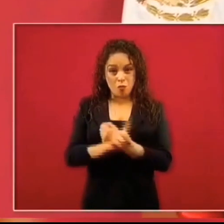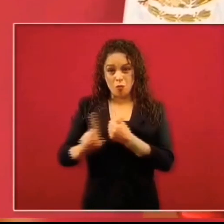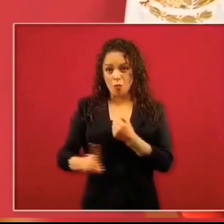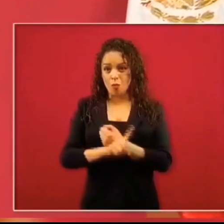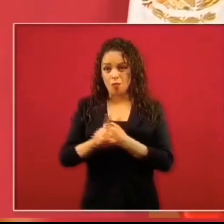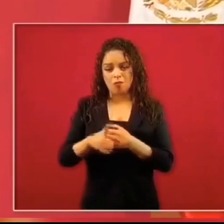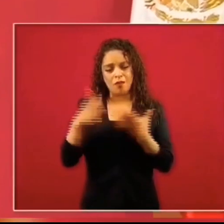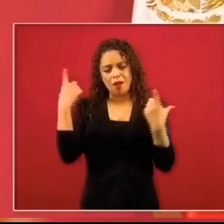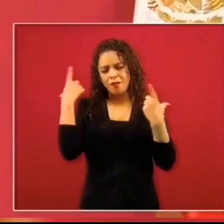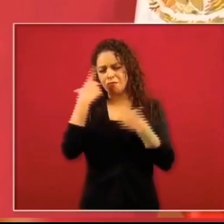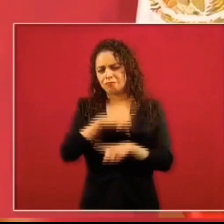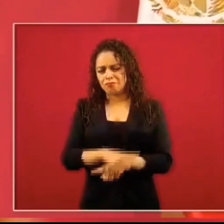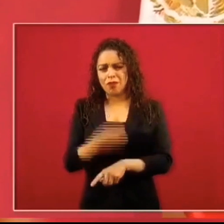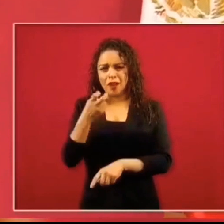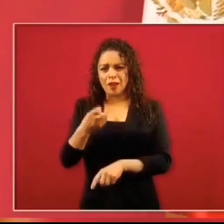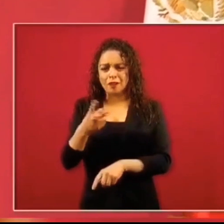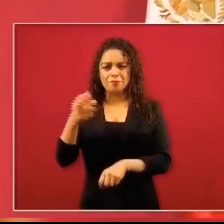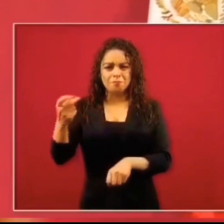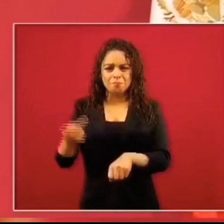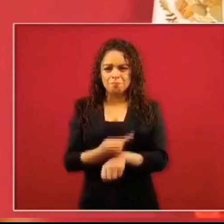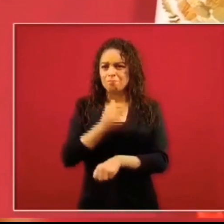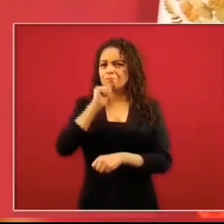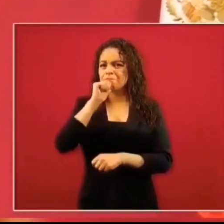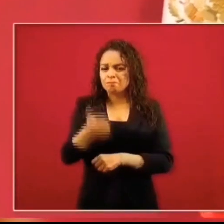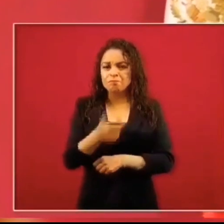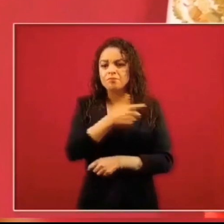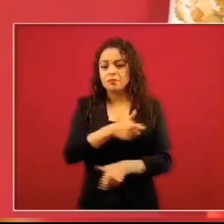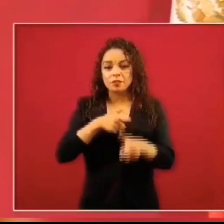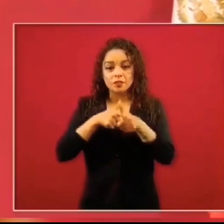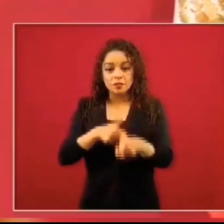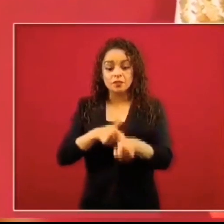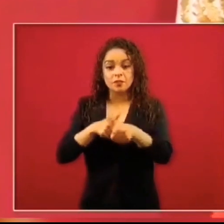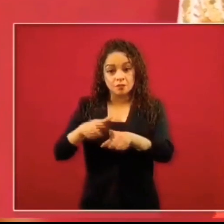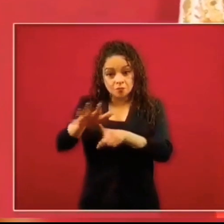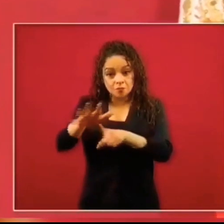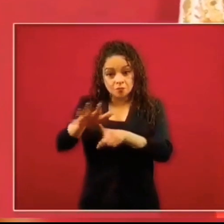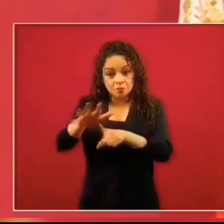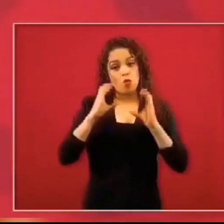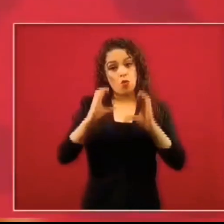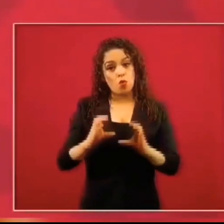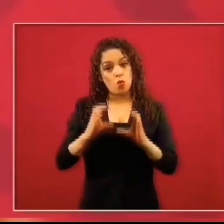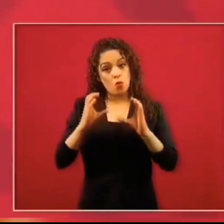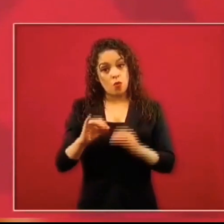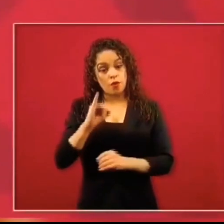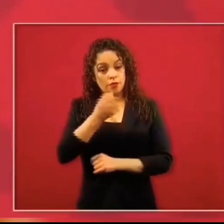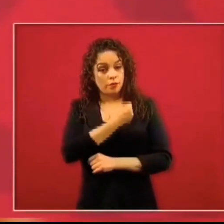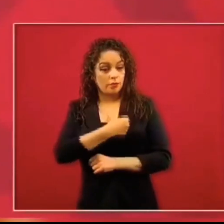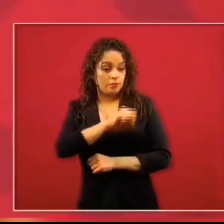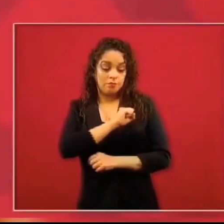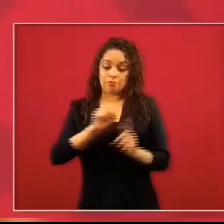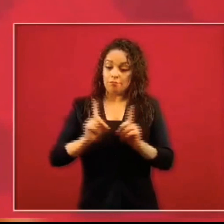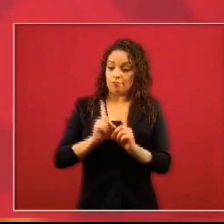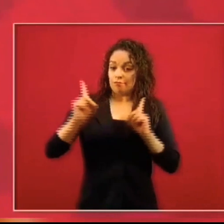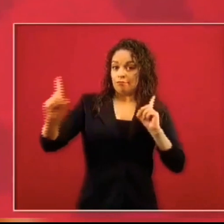coronavirus, ha sido por la actitud responsable del pueblo de México